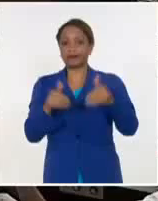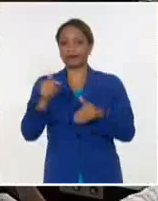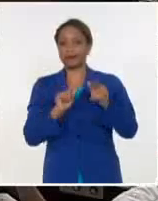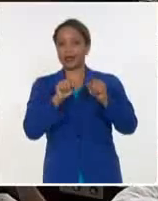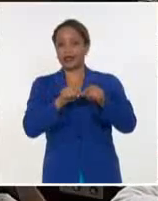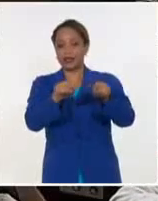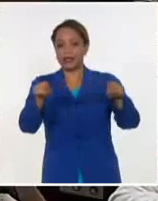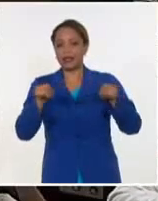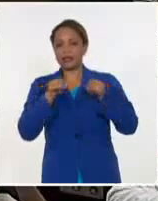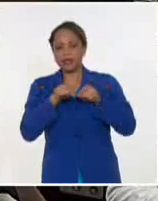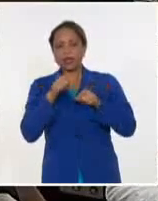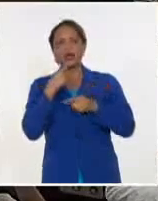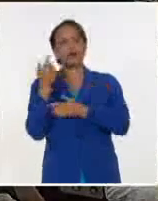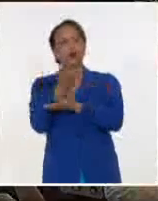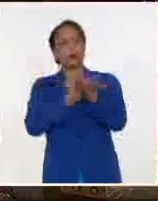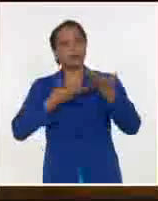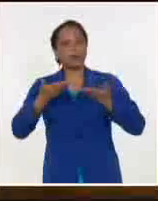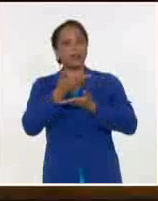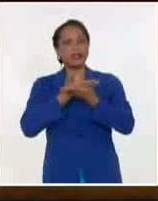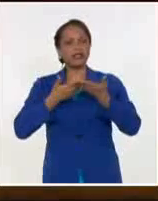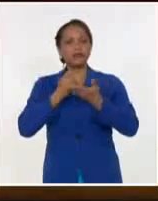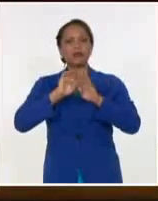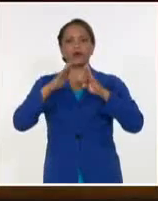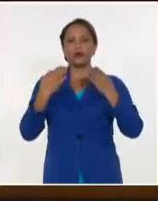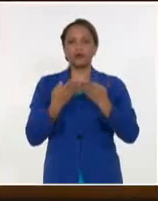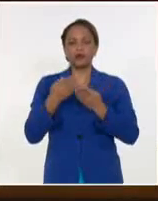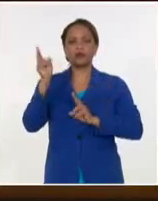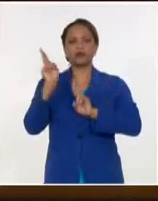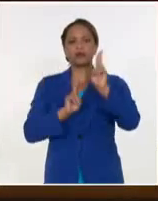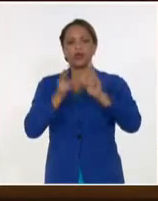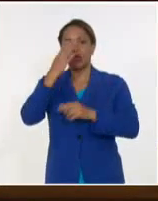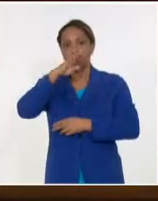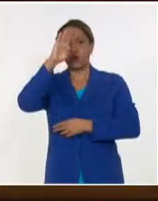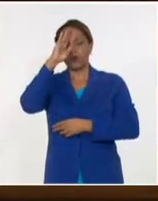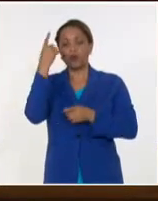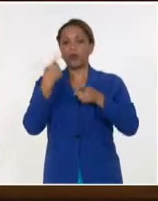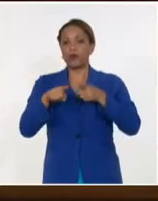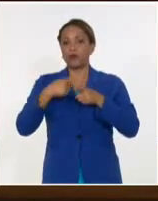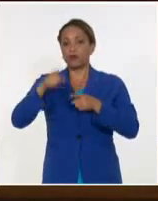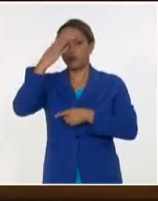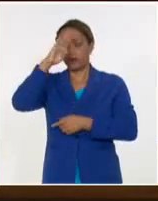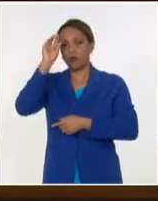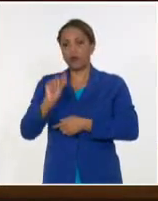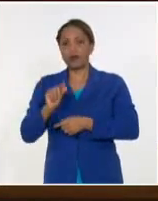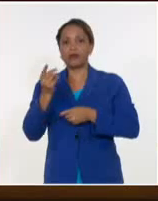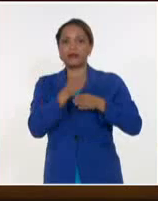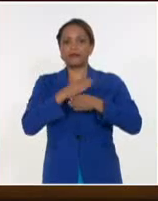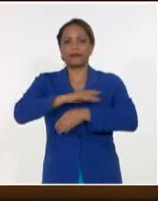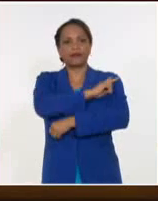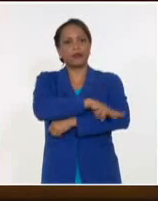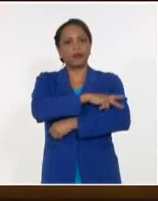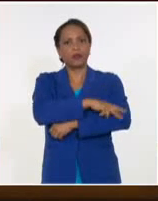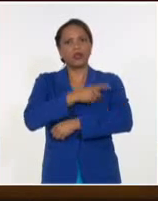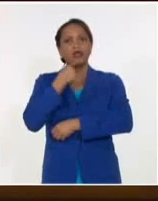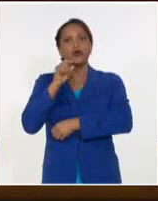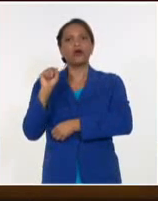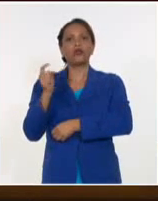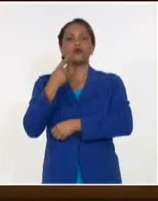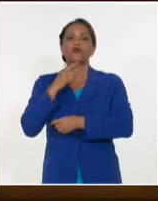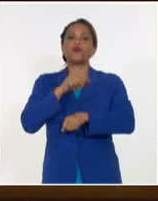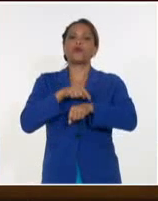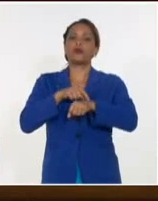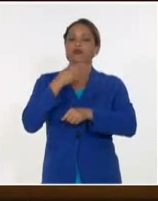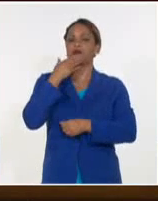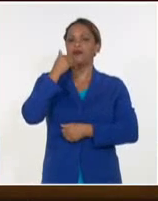compartimos la apreciación de que los vínculos entre Cuba y sus nacionales en el exterior atraviesan hoy uno de sus mejores